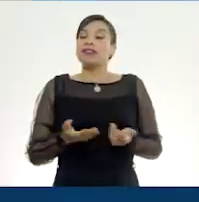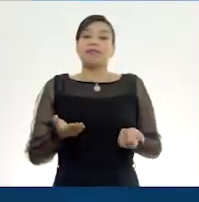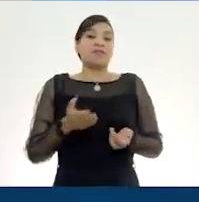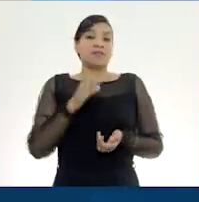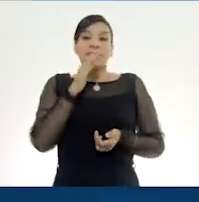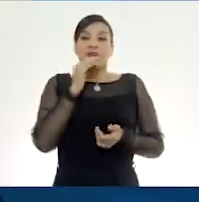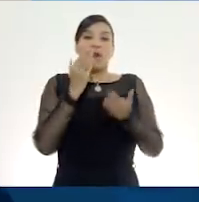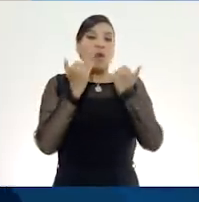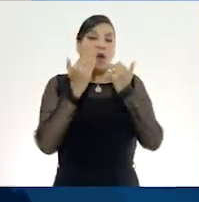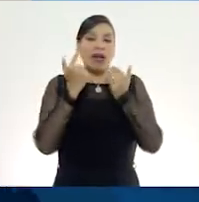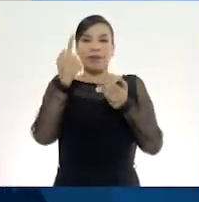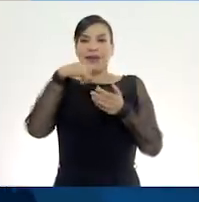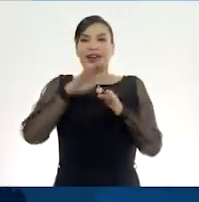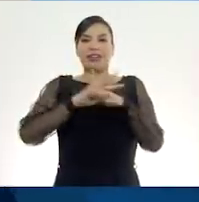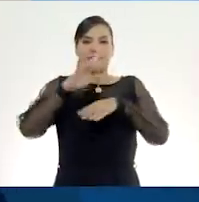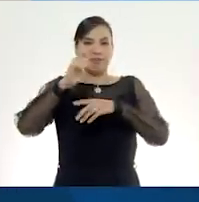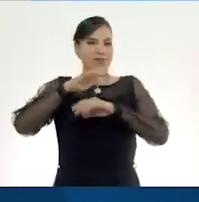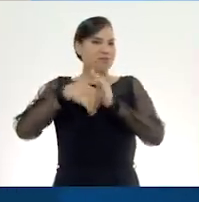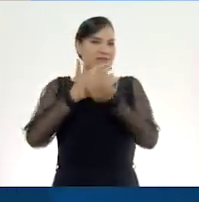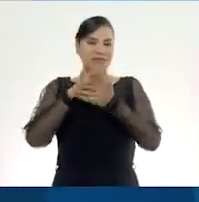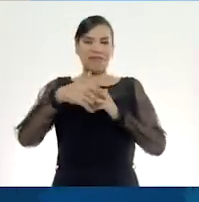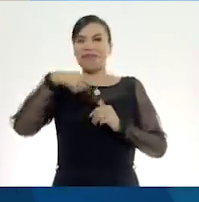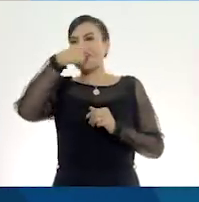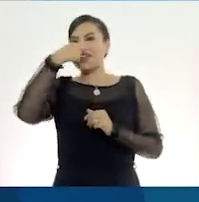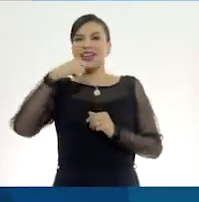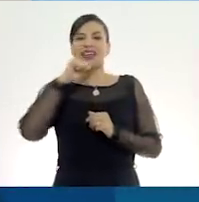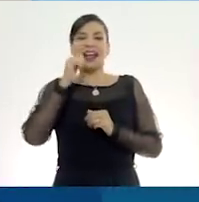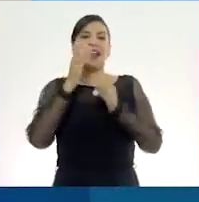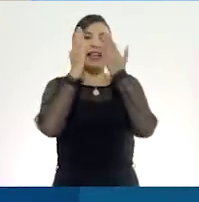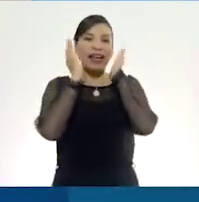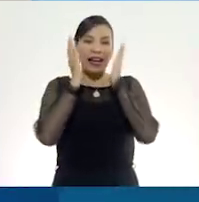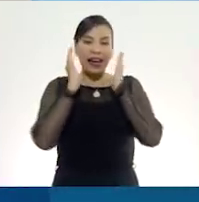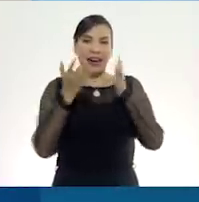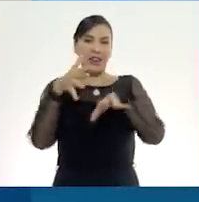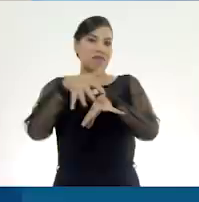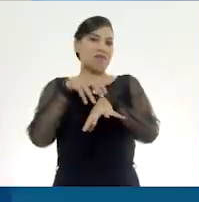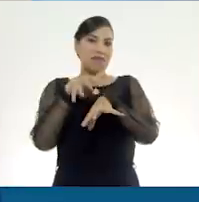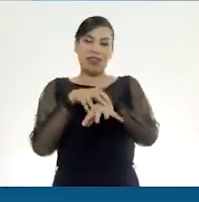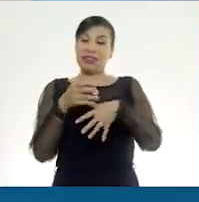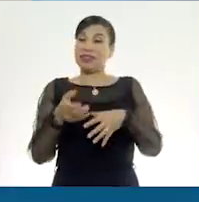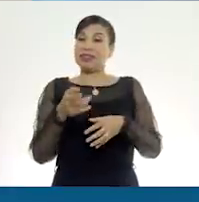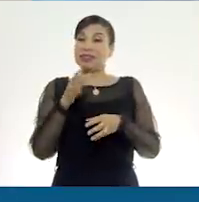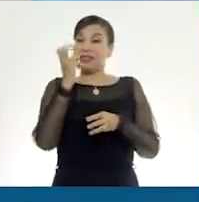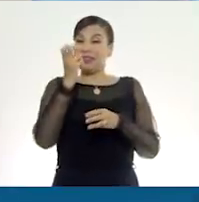Tampoco había el hábito de lavarse las manos, los dientes, la cara ni los pies.